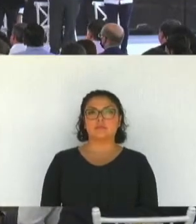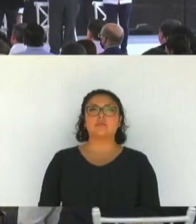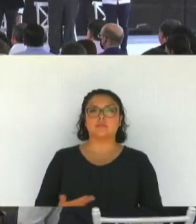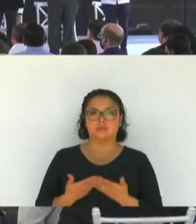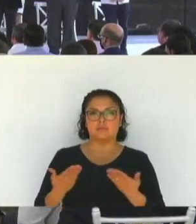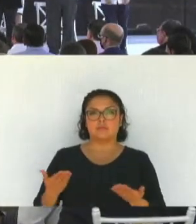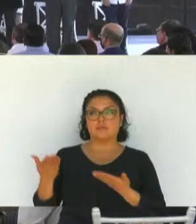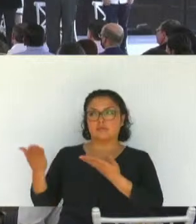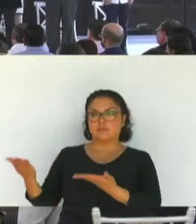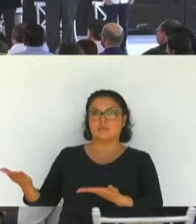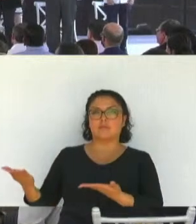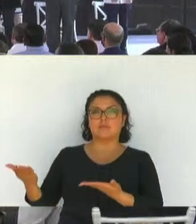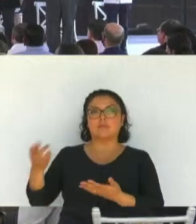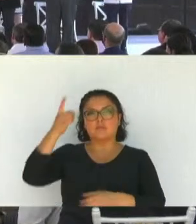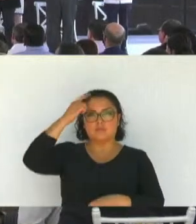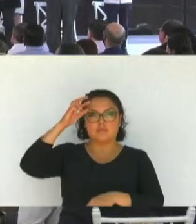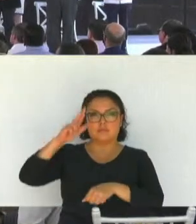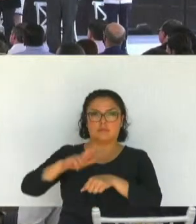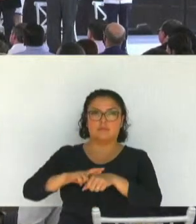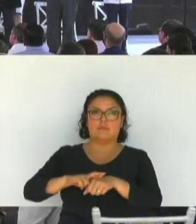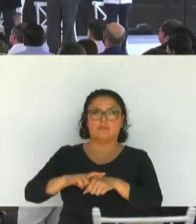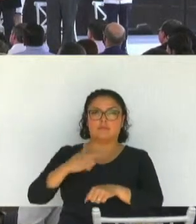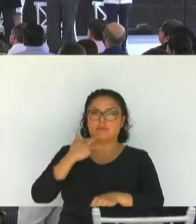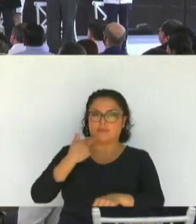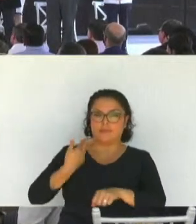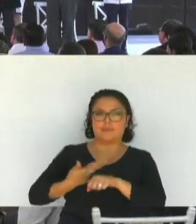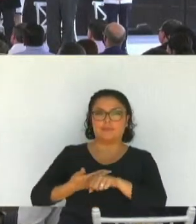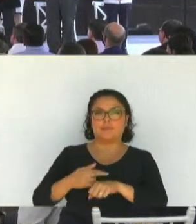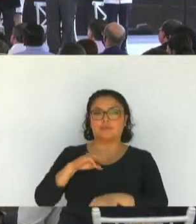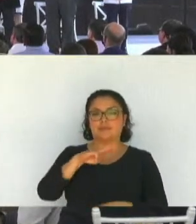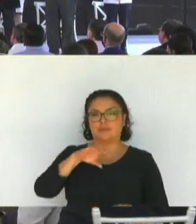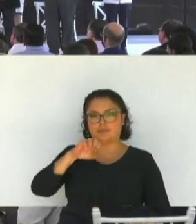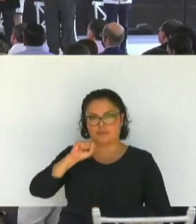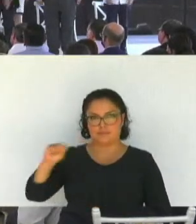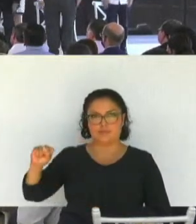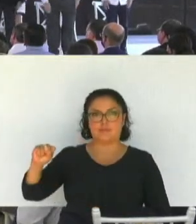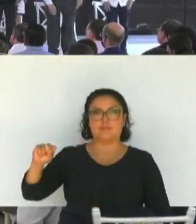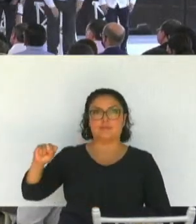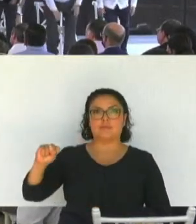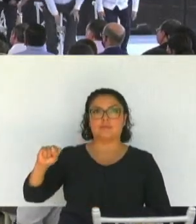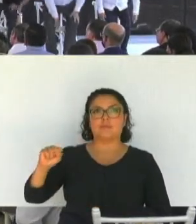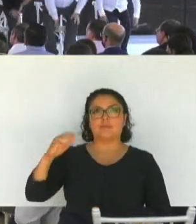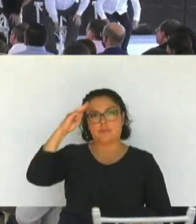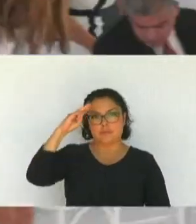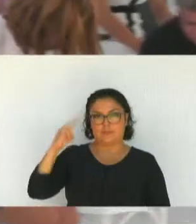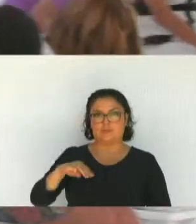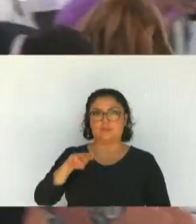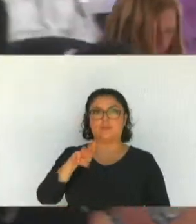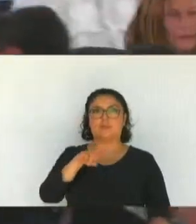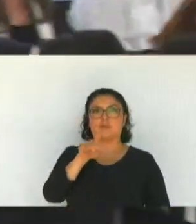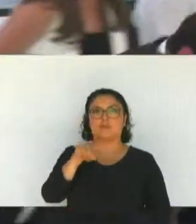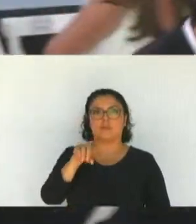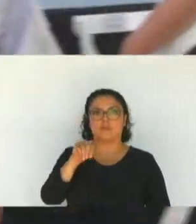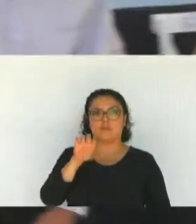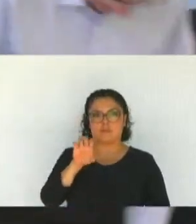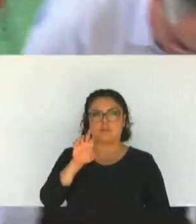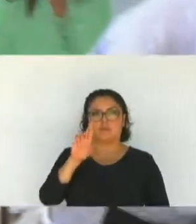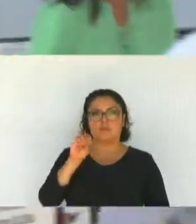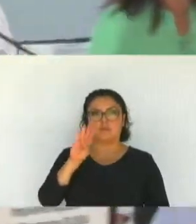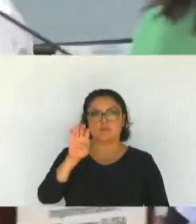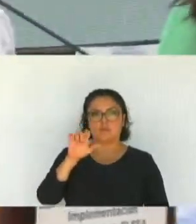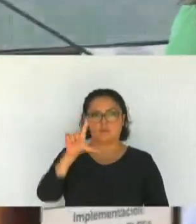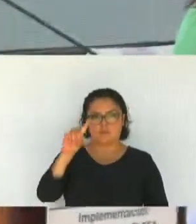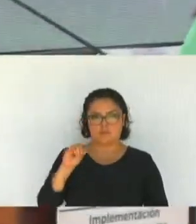Escuchemos el mensaje del director general del Instituto Mexicano del Seguro Social, maestro Zoé Robledo.